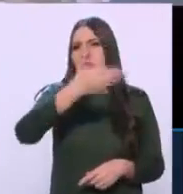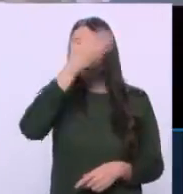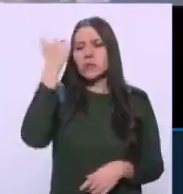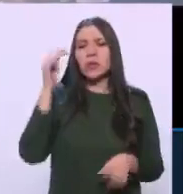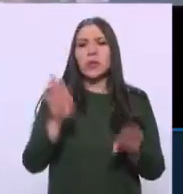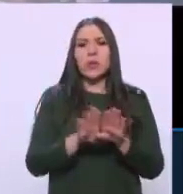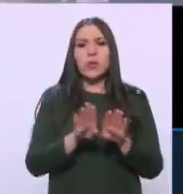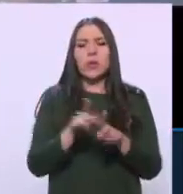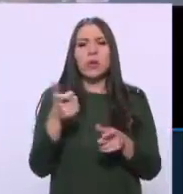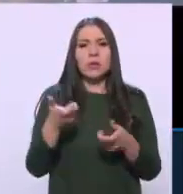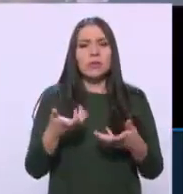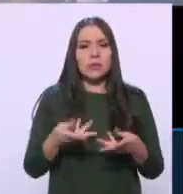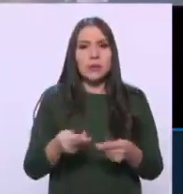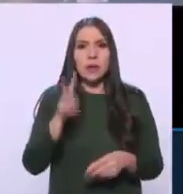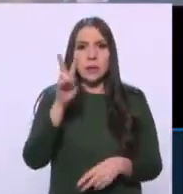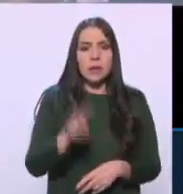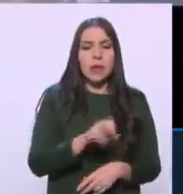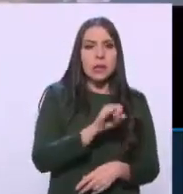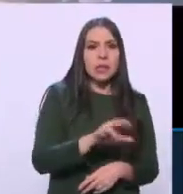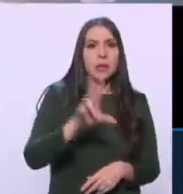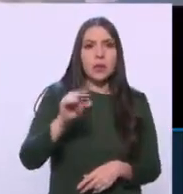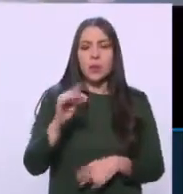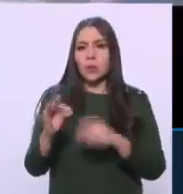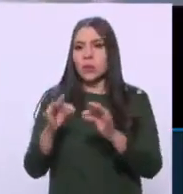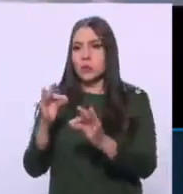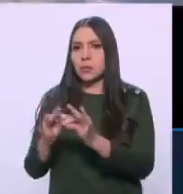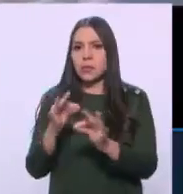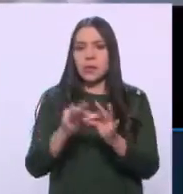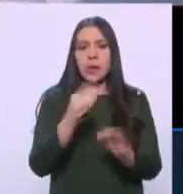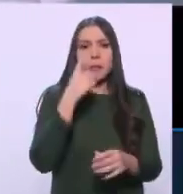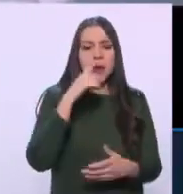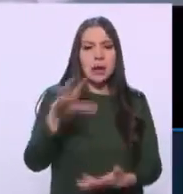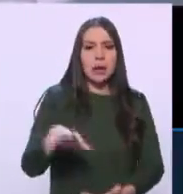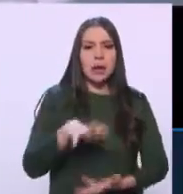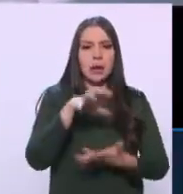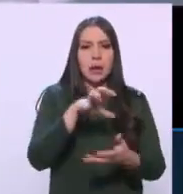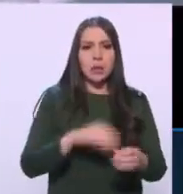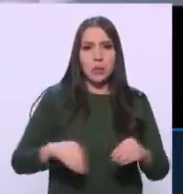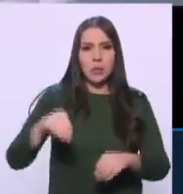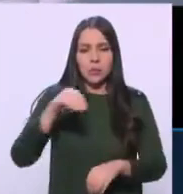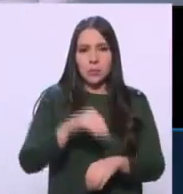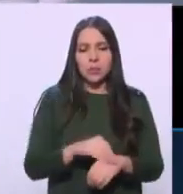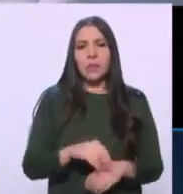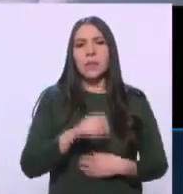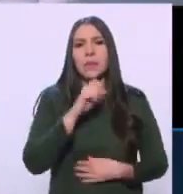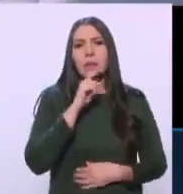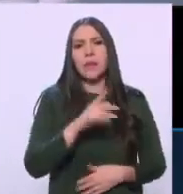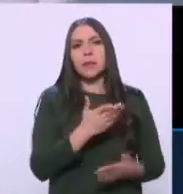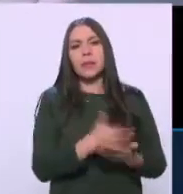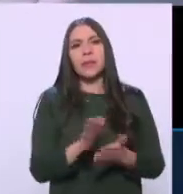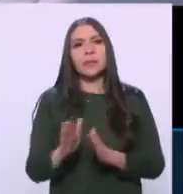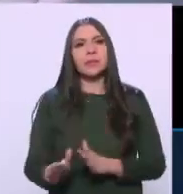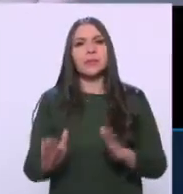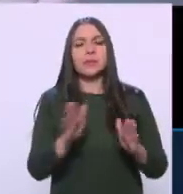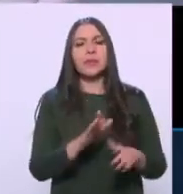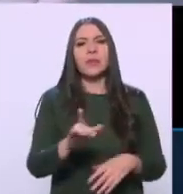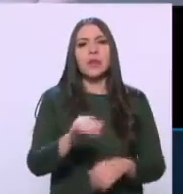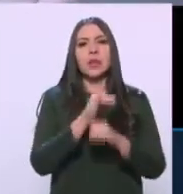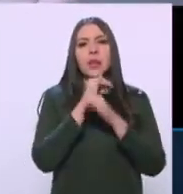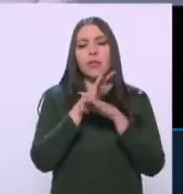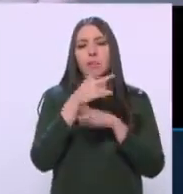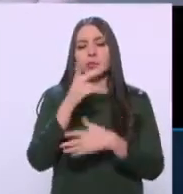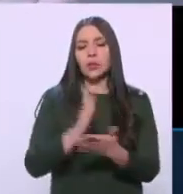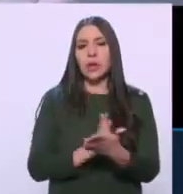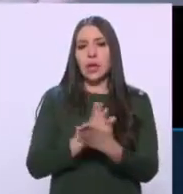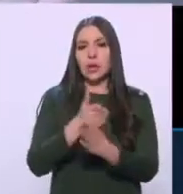están ejerciendo o si están cumpliendo con los fines con los cuales se crearon. Y también en términos de acceso a la información